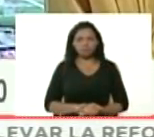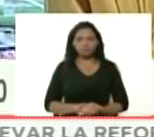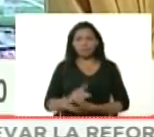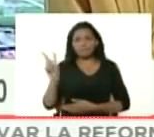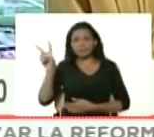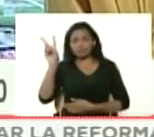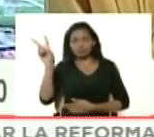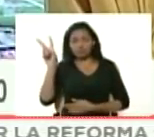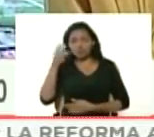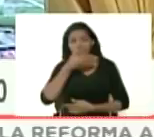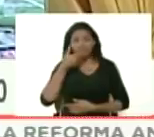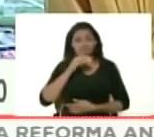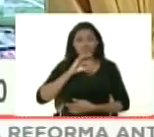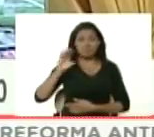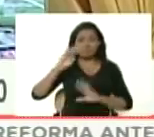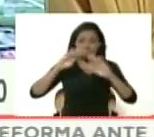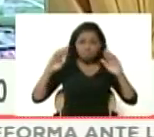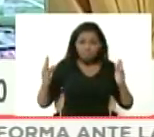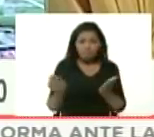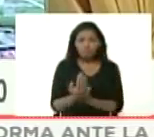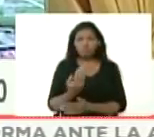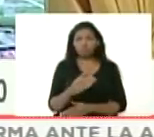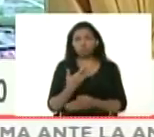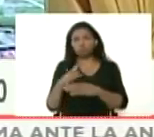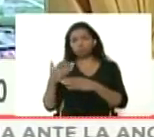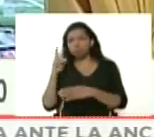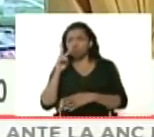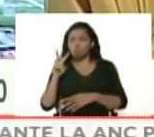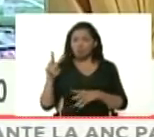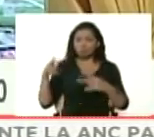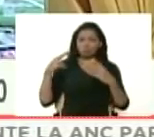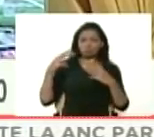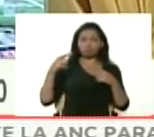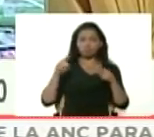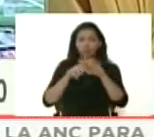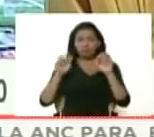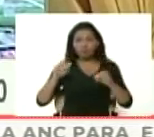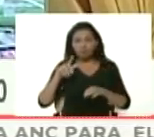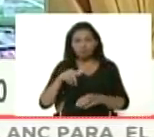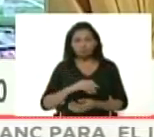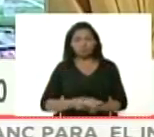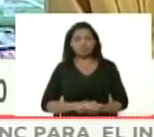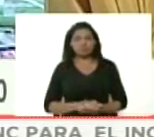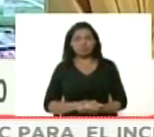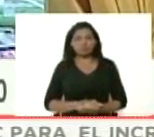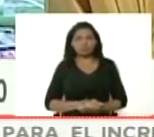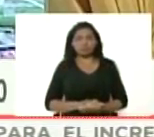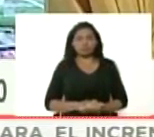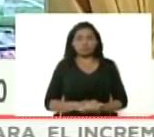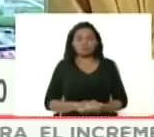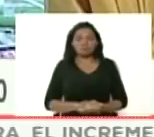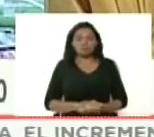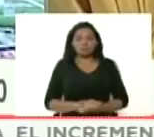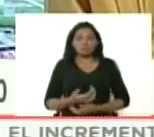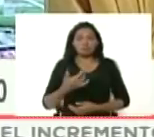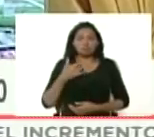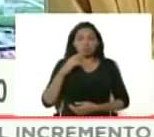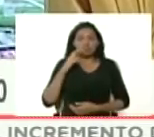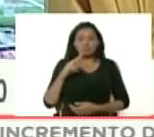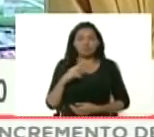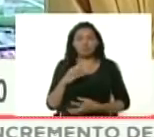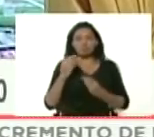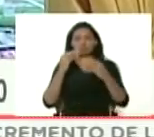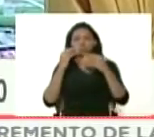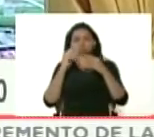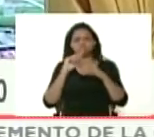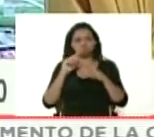Venezuela es el mejor país del mundo, por donde lo vea. Y no estoy exagerando, es una realidad. País de gente